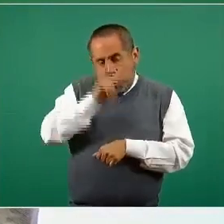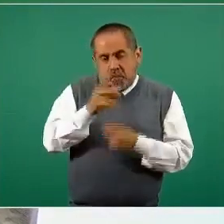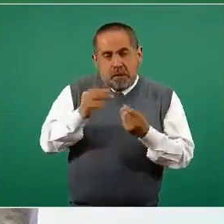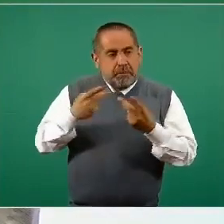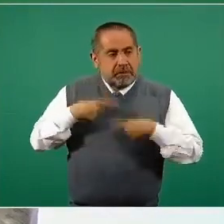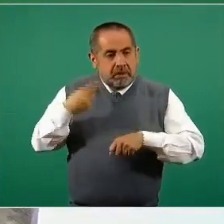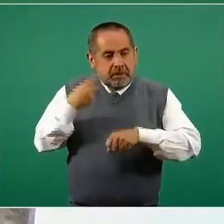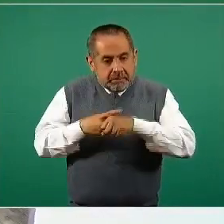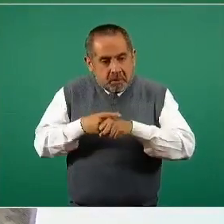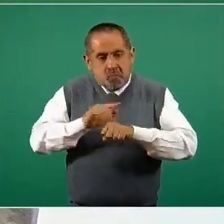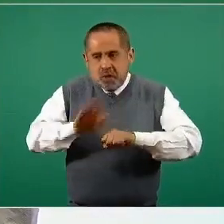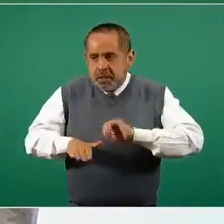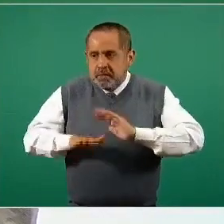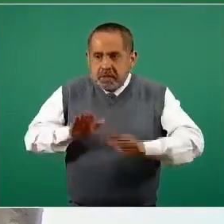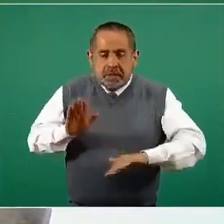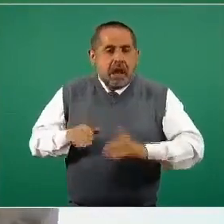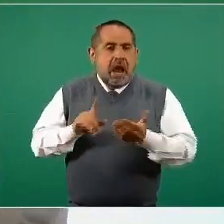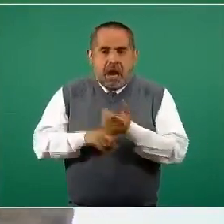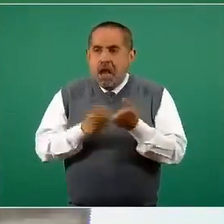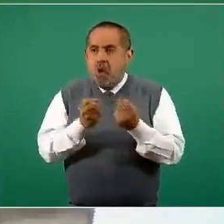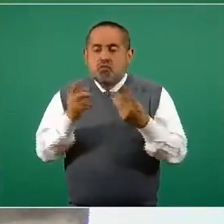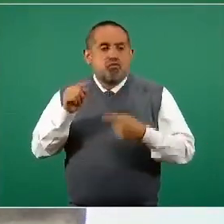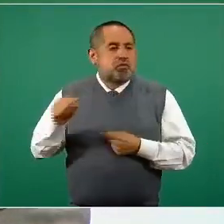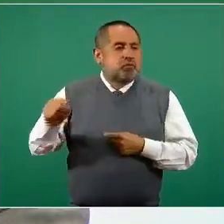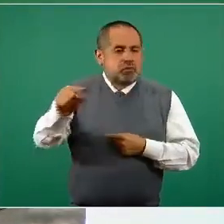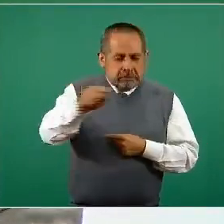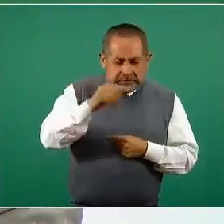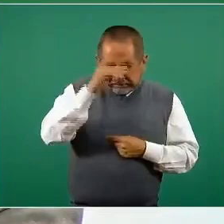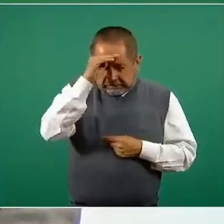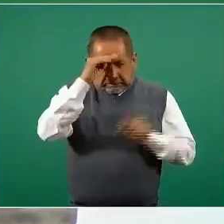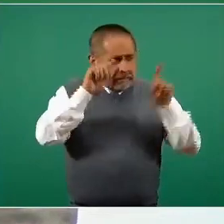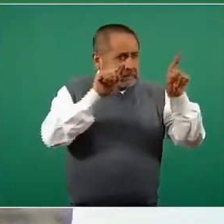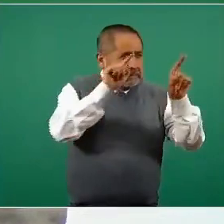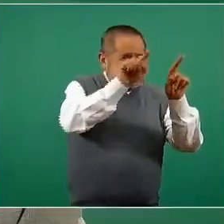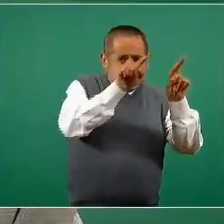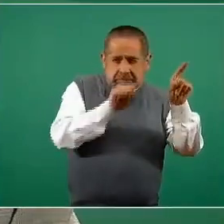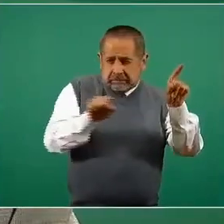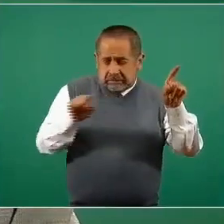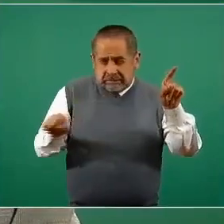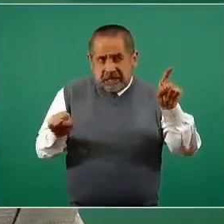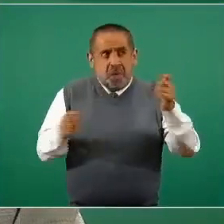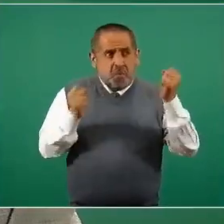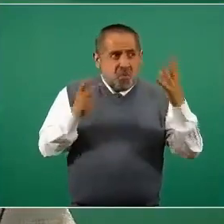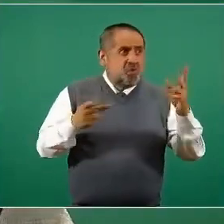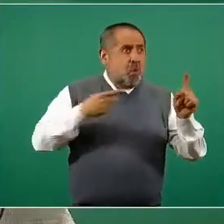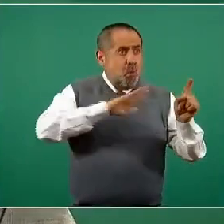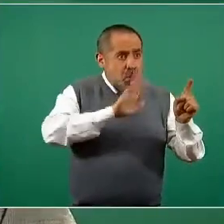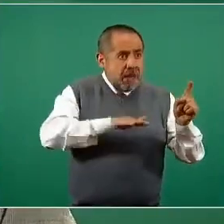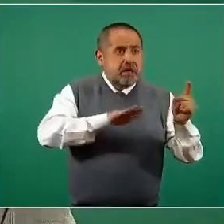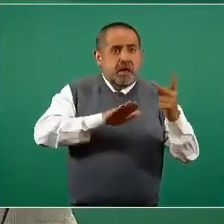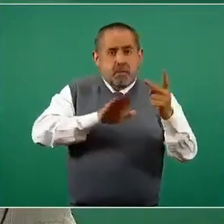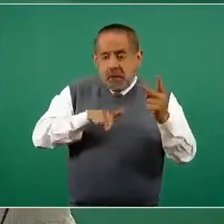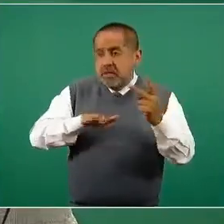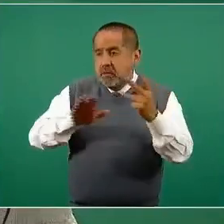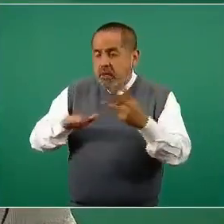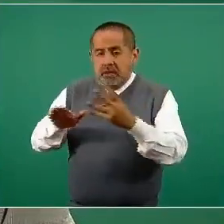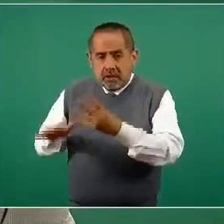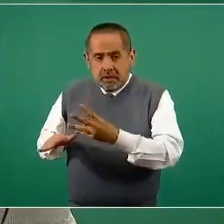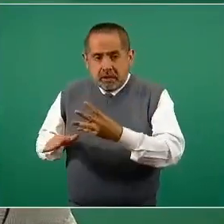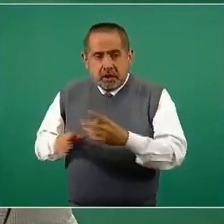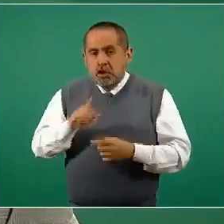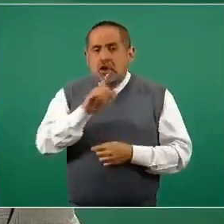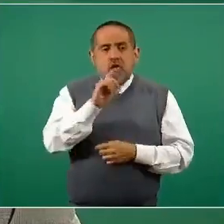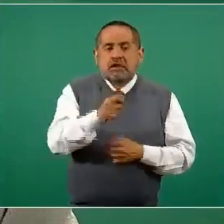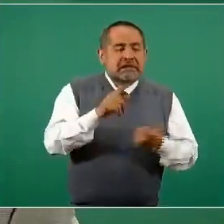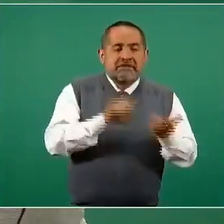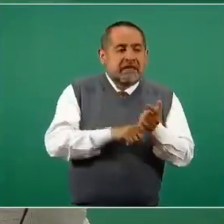mortalidad. Hay varios en esta condición, pero los hemos estratificado precisamente por mortalidad, muy distinto al número de personas